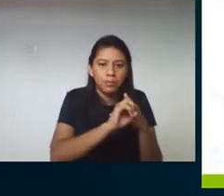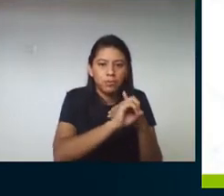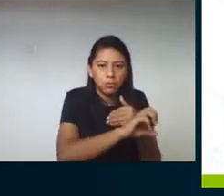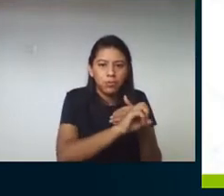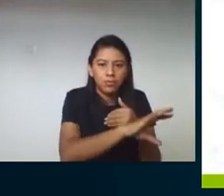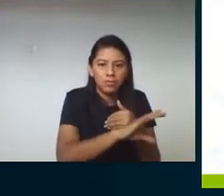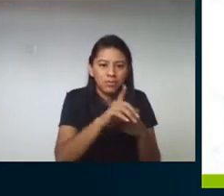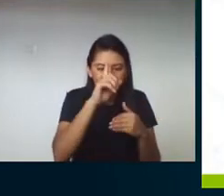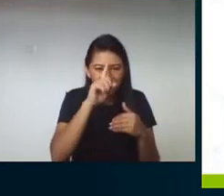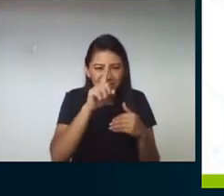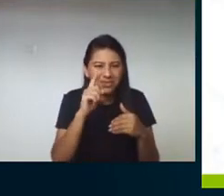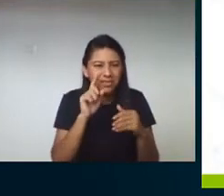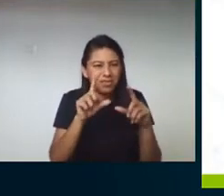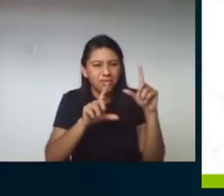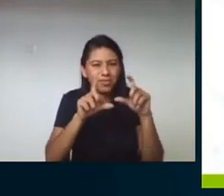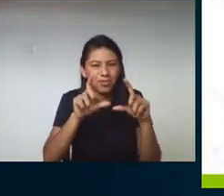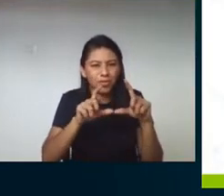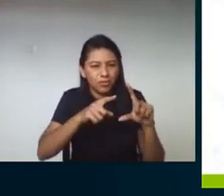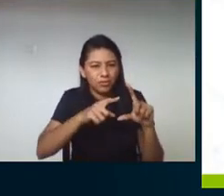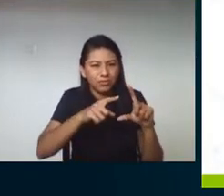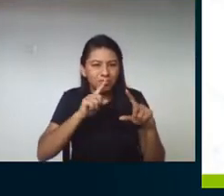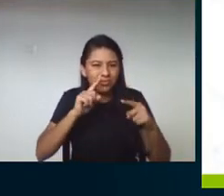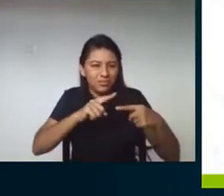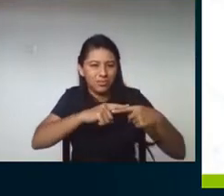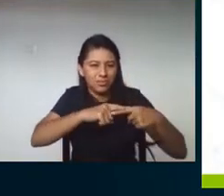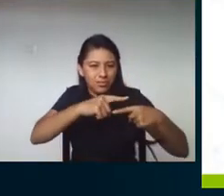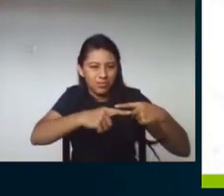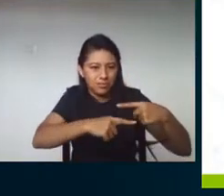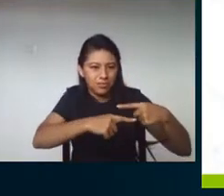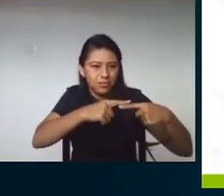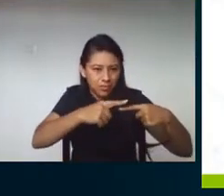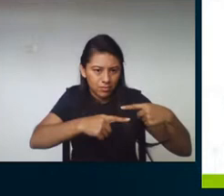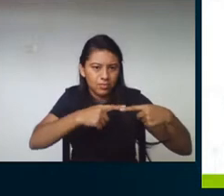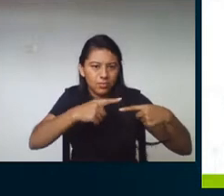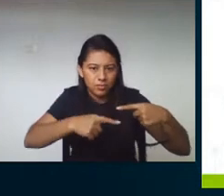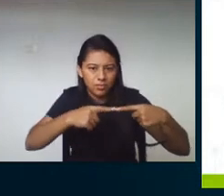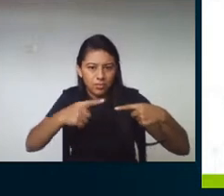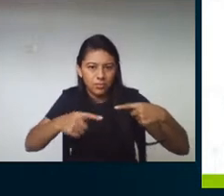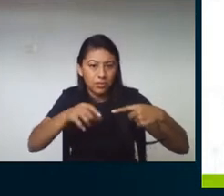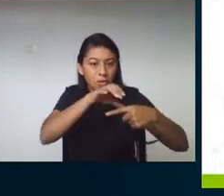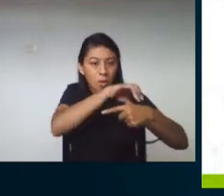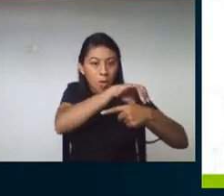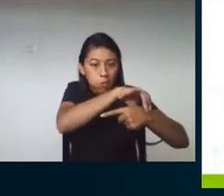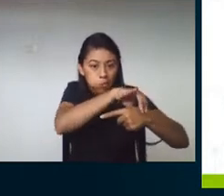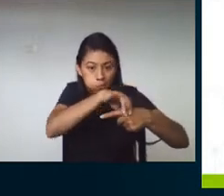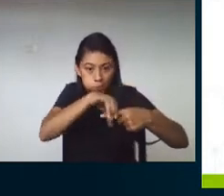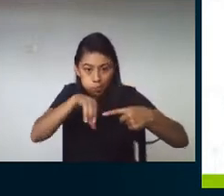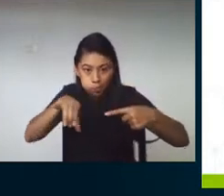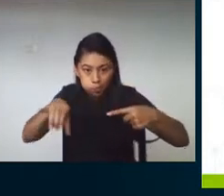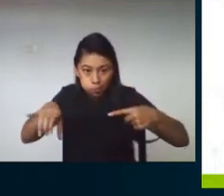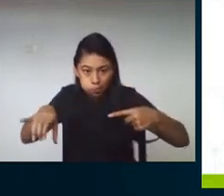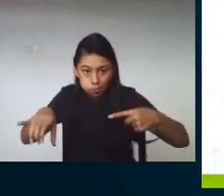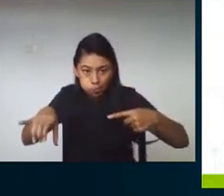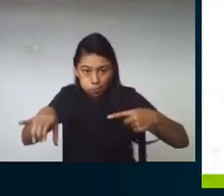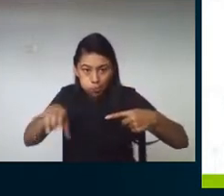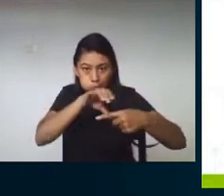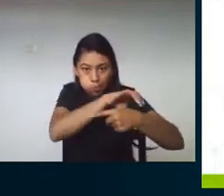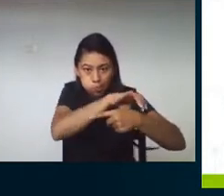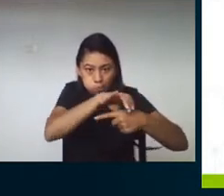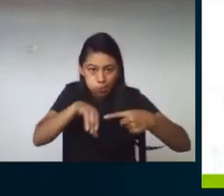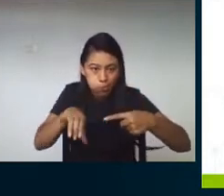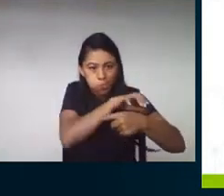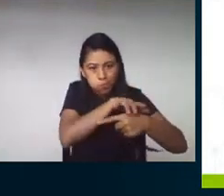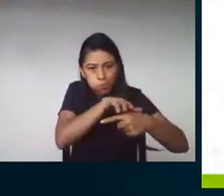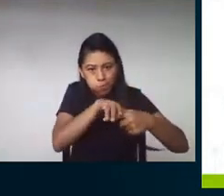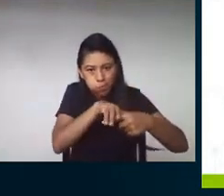tornillo sin fin, donde entra agua por una tubería, pero es un flujo bifásico, entra agua por el radio externo,